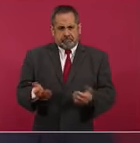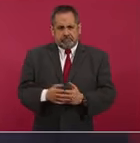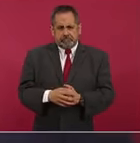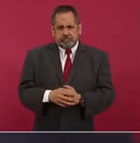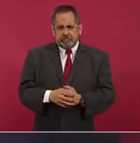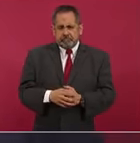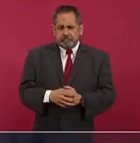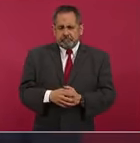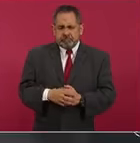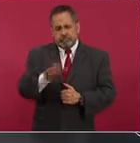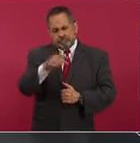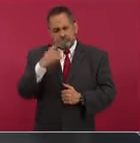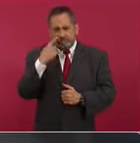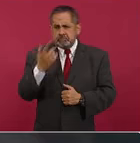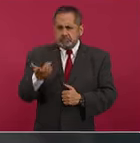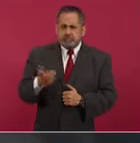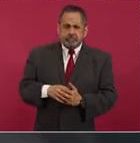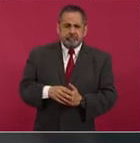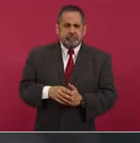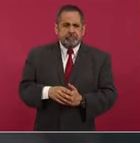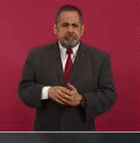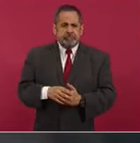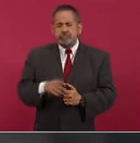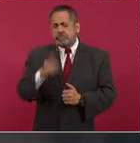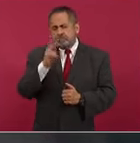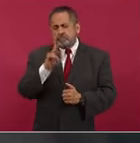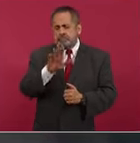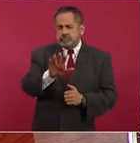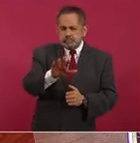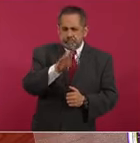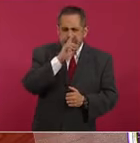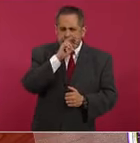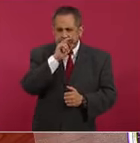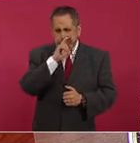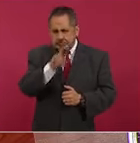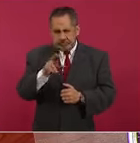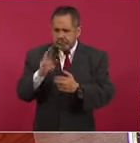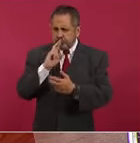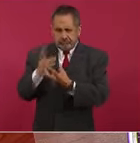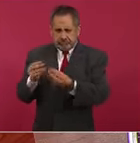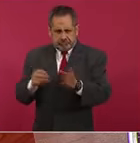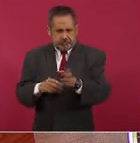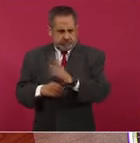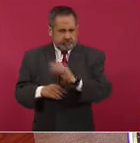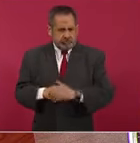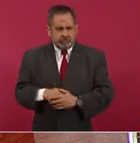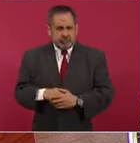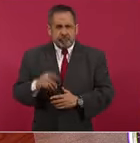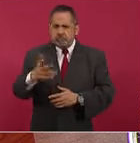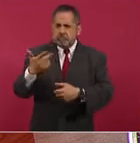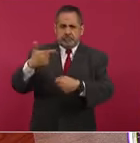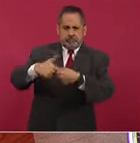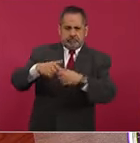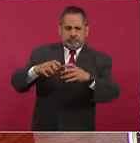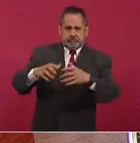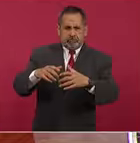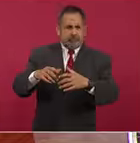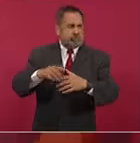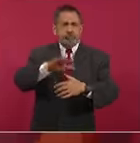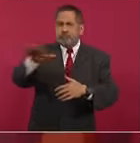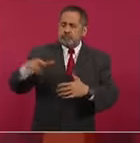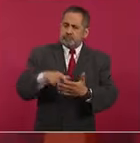Sí, vamos a verlo, pero eso se va a resolver. Esa es una gasolinería que es